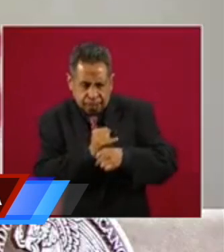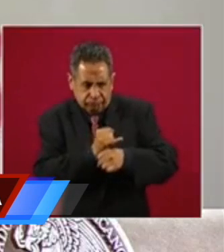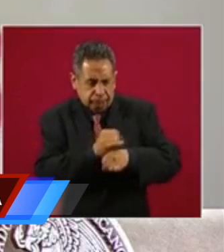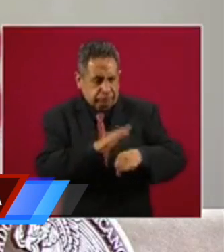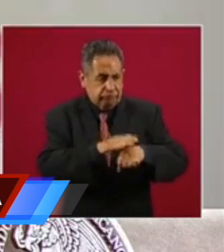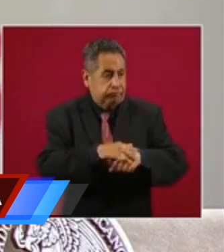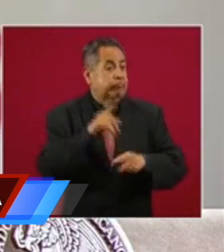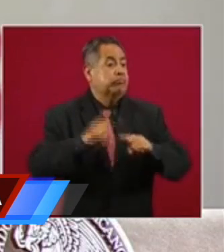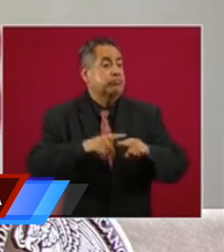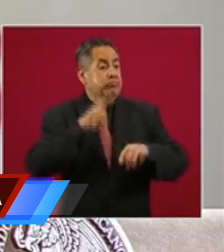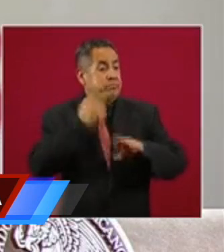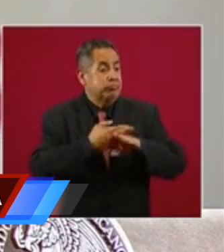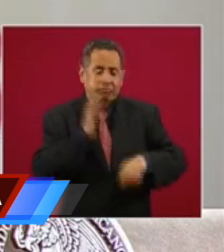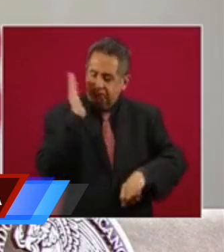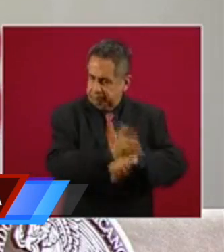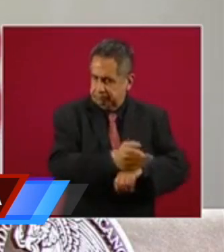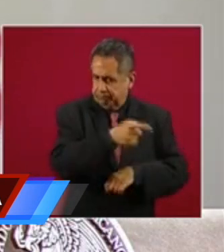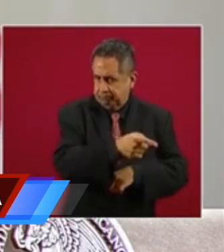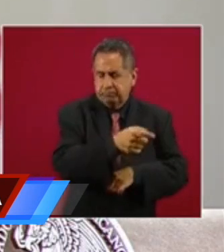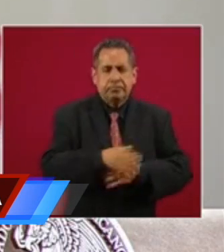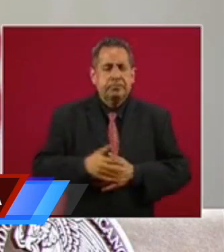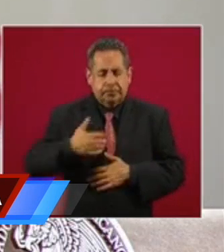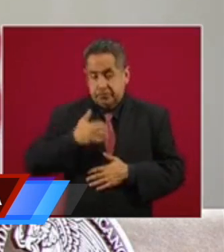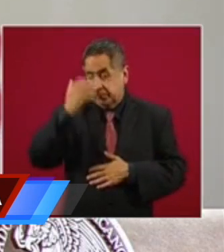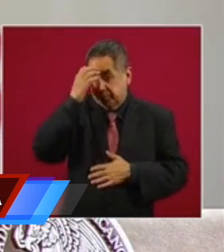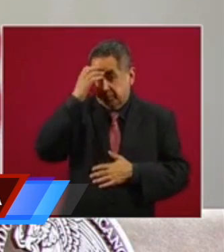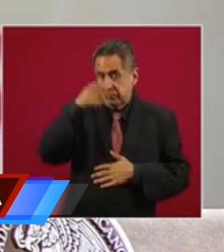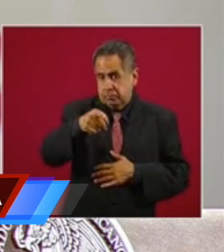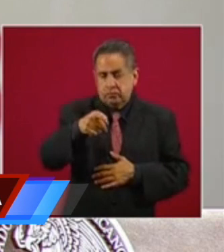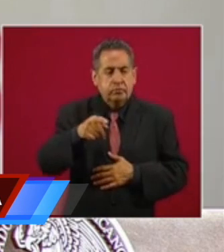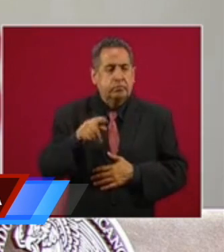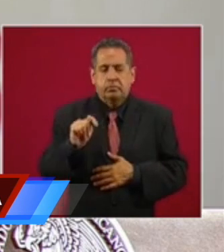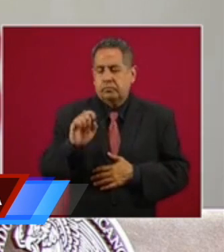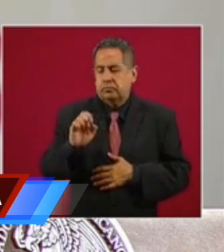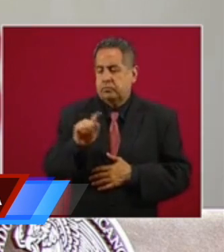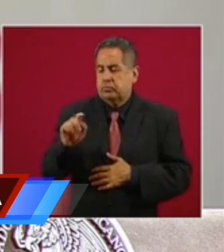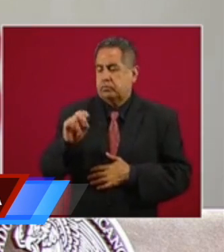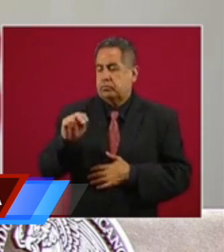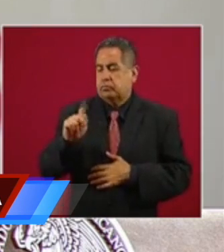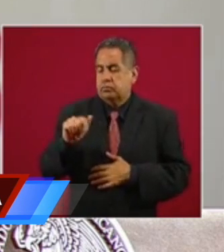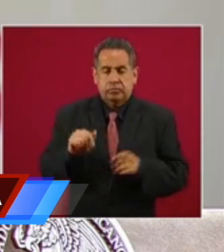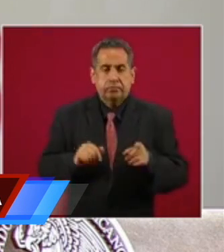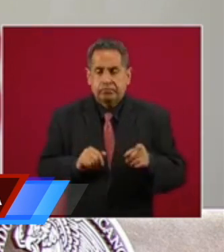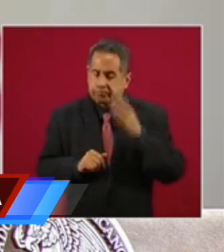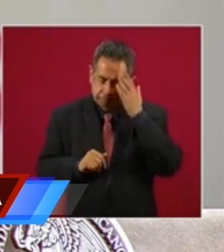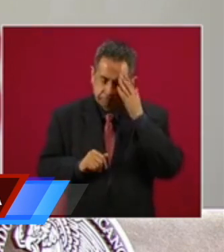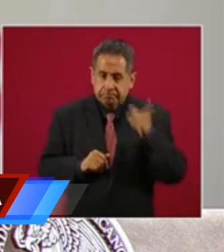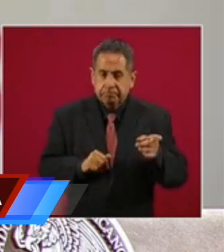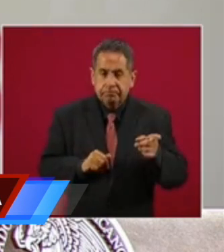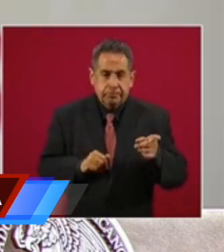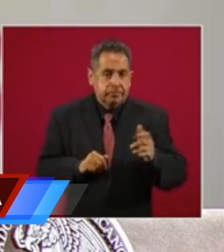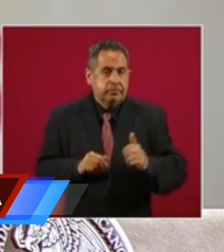quien fue privado de la vida y su cuerpo apareció ayer en el municipio de Tesonapa, Veracruz. En su conferencia de prensa, el titular del Ejecutivo